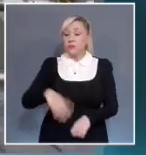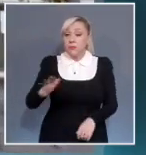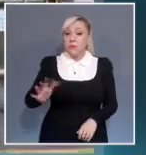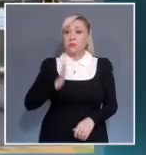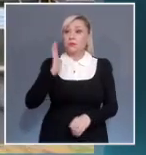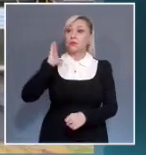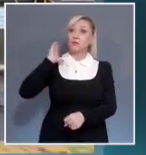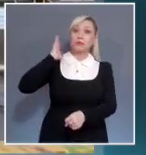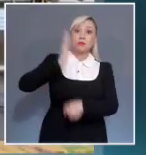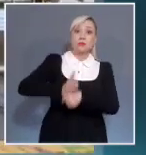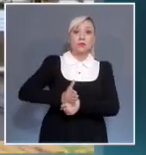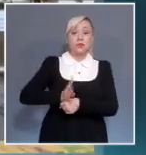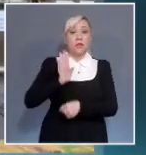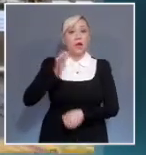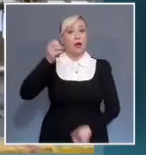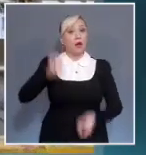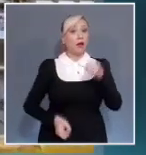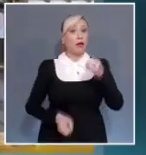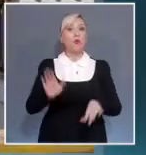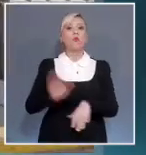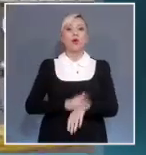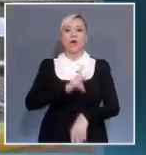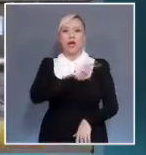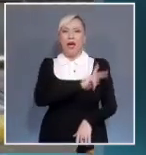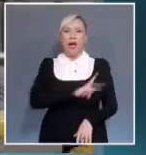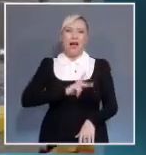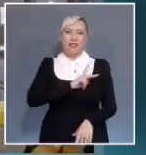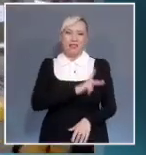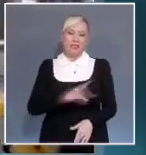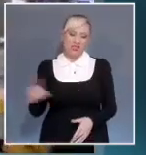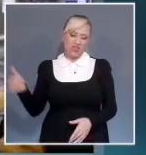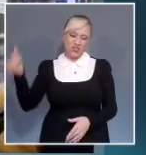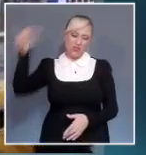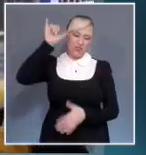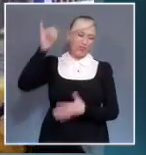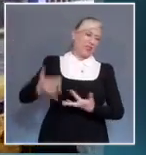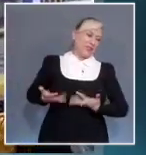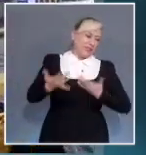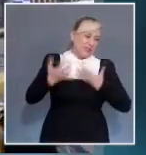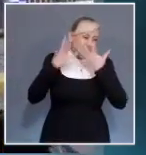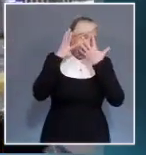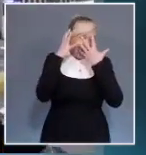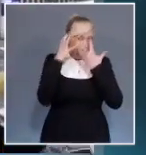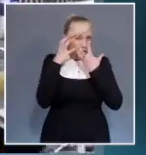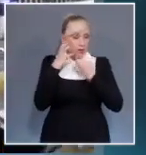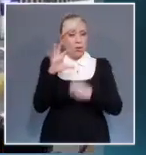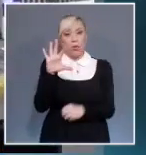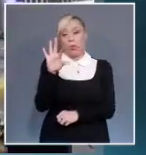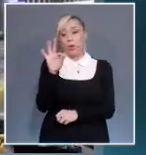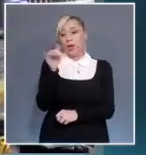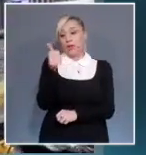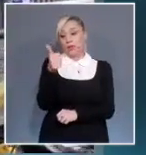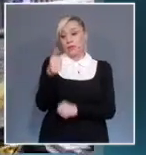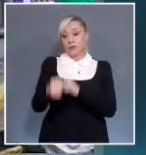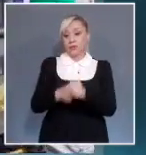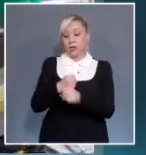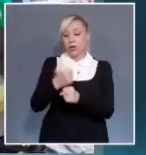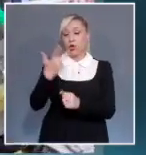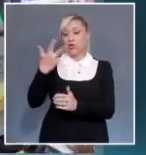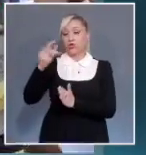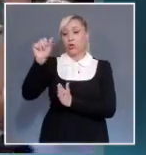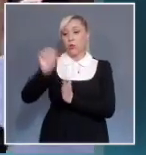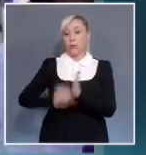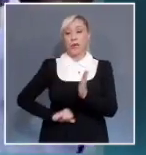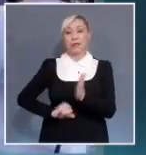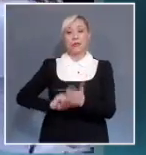ácido, al condenar al agresor de Carmen Sánchez a 46 años y 8 meses de prisión por el delito de feminicidio